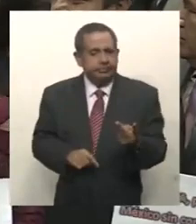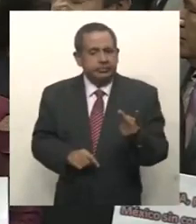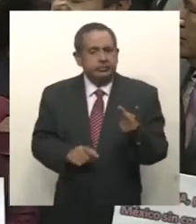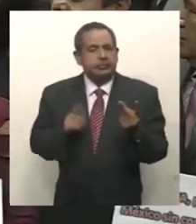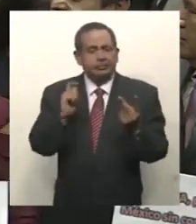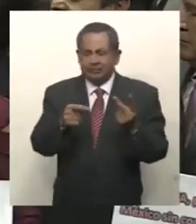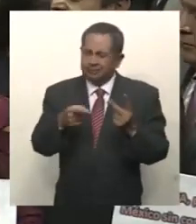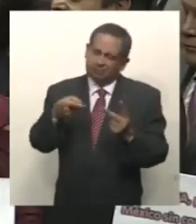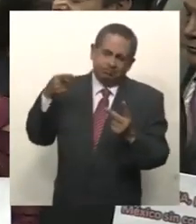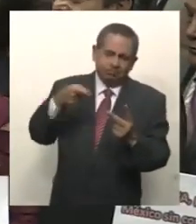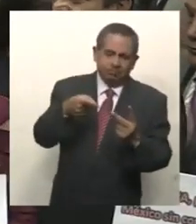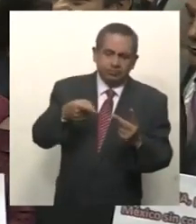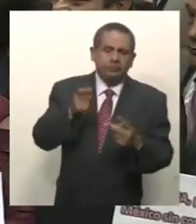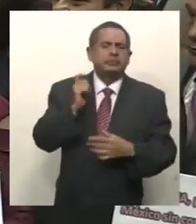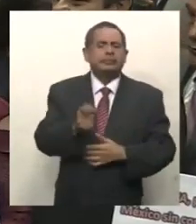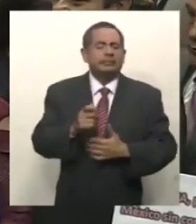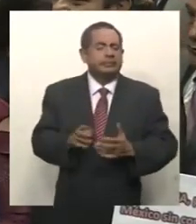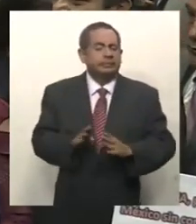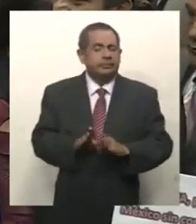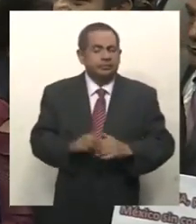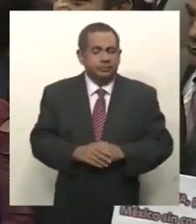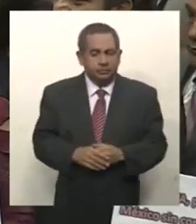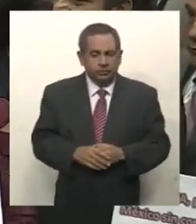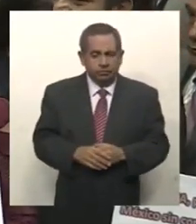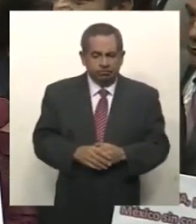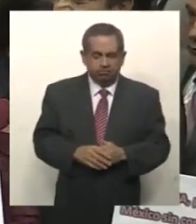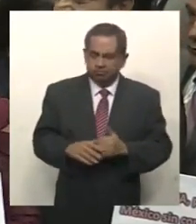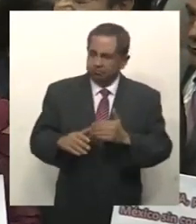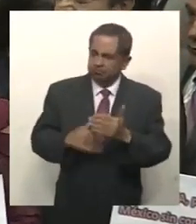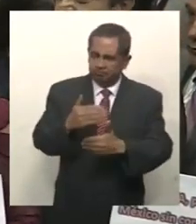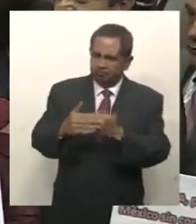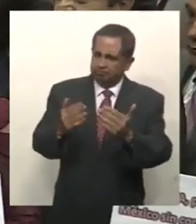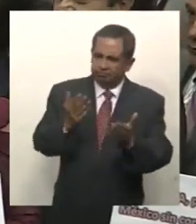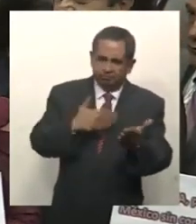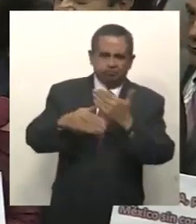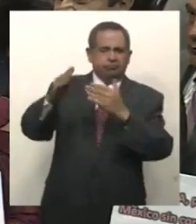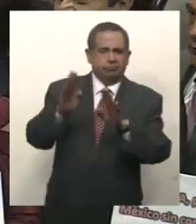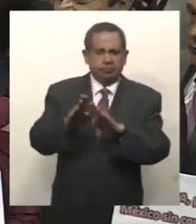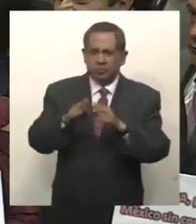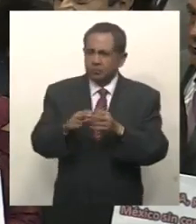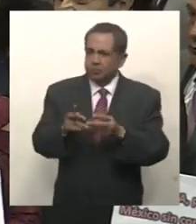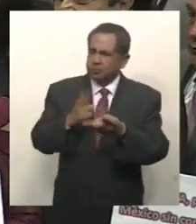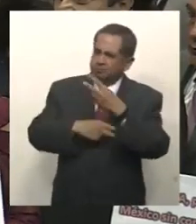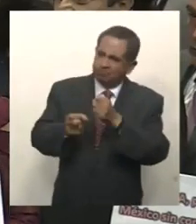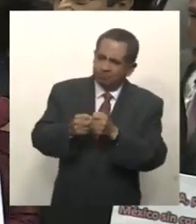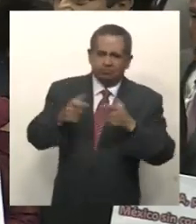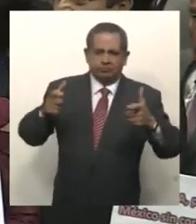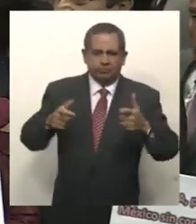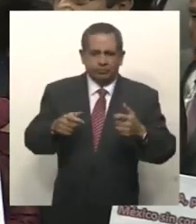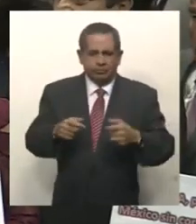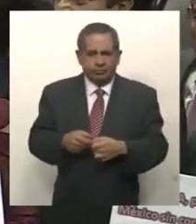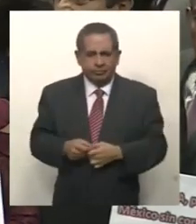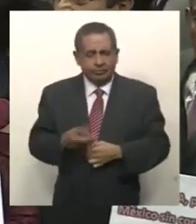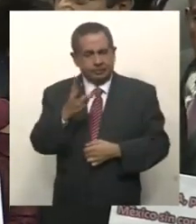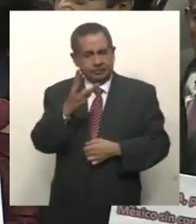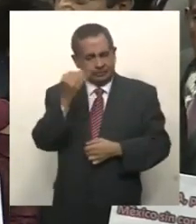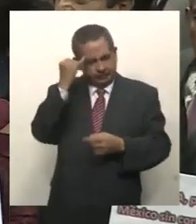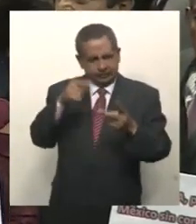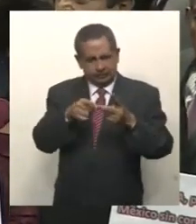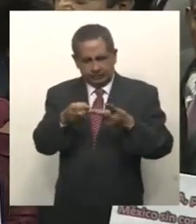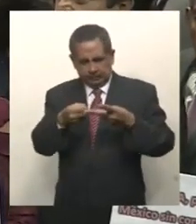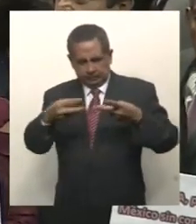parte fundamental de enfrentar el desarrollo, de enfrentar el crecimiento. 3 ejes rectores.